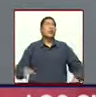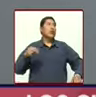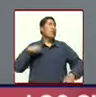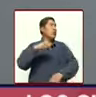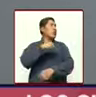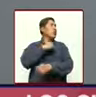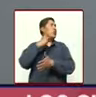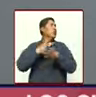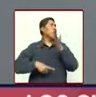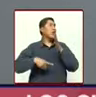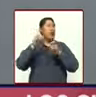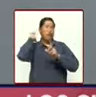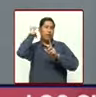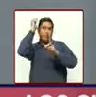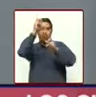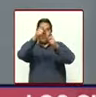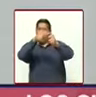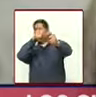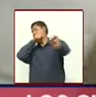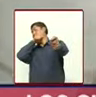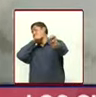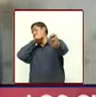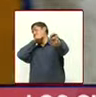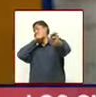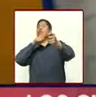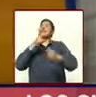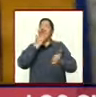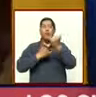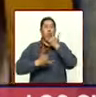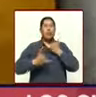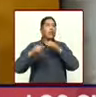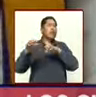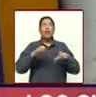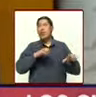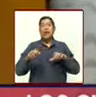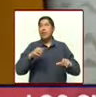Tenemos lo que es la flecha, que años antes utilizaban, ¿no?,